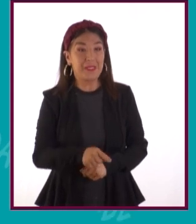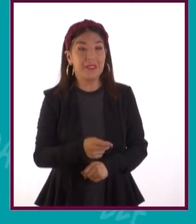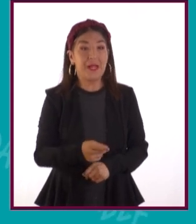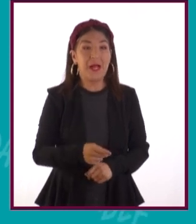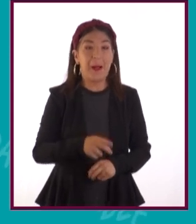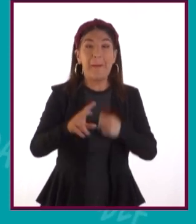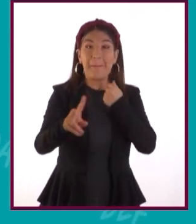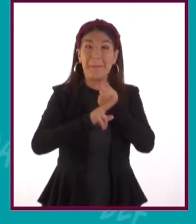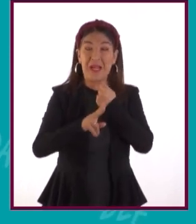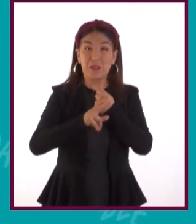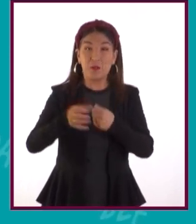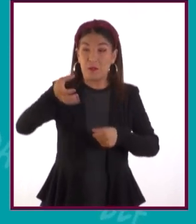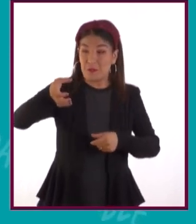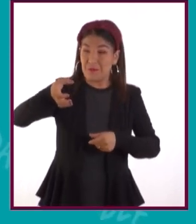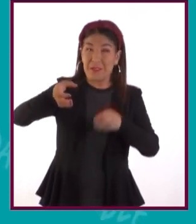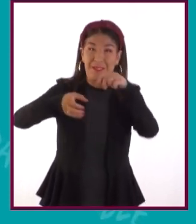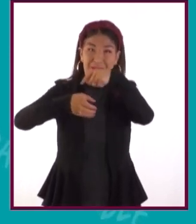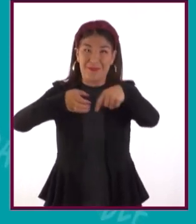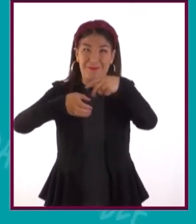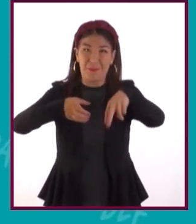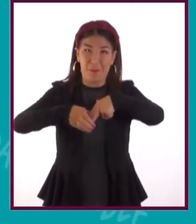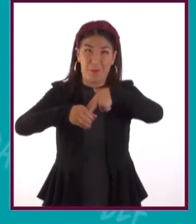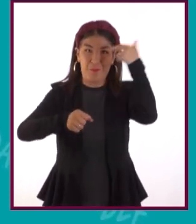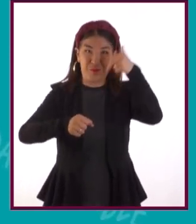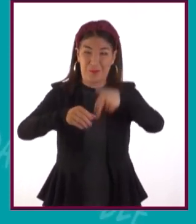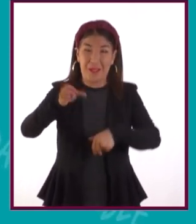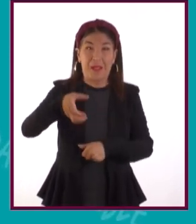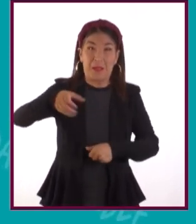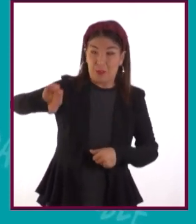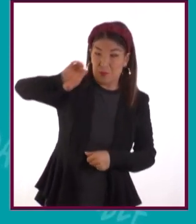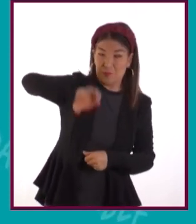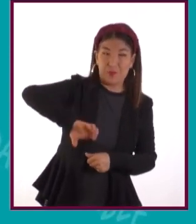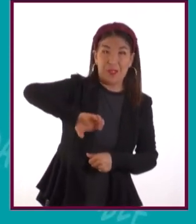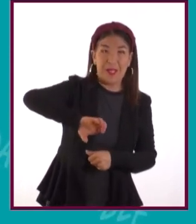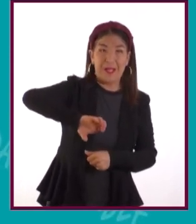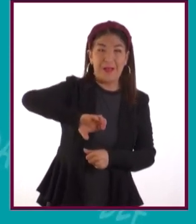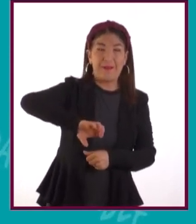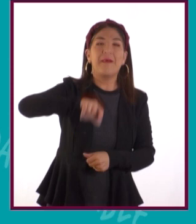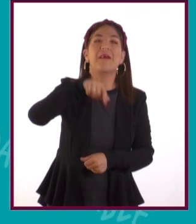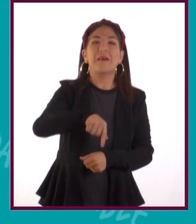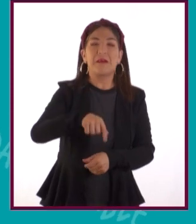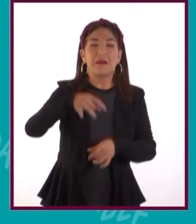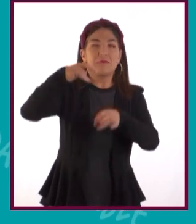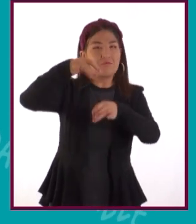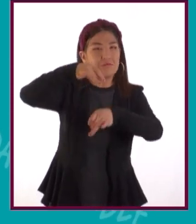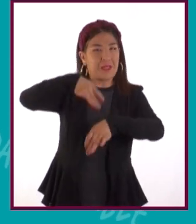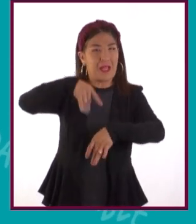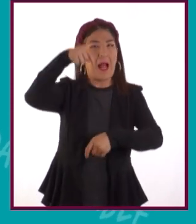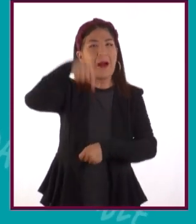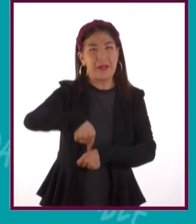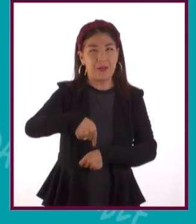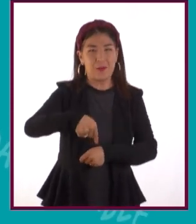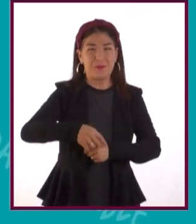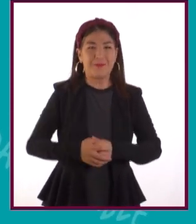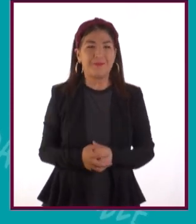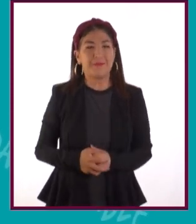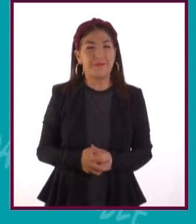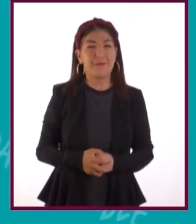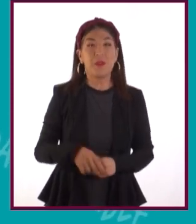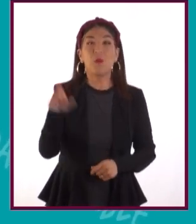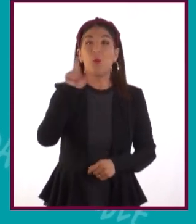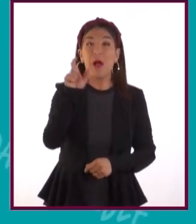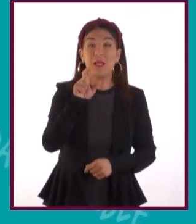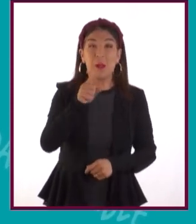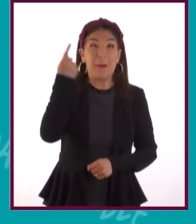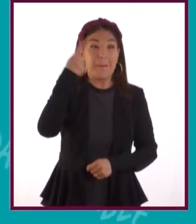la instrucción es colocar el vaso boca abajo sobre la mesa o sobre otro vaso, la flecha es recta apuntando hacia